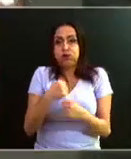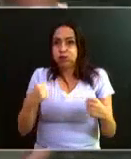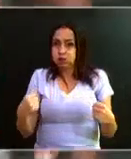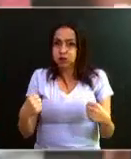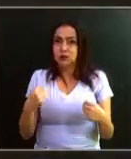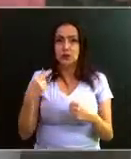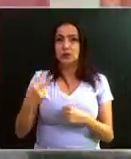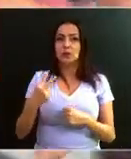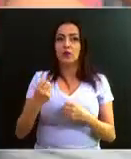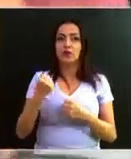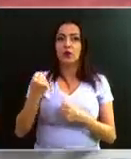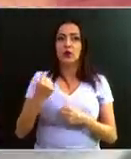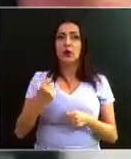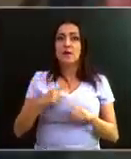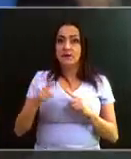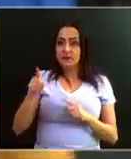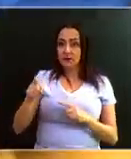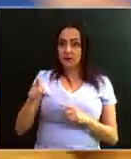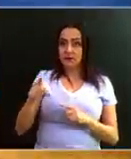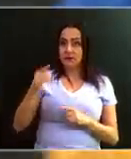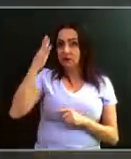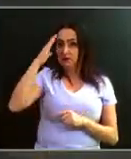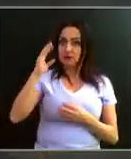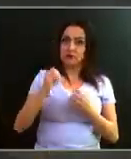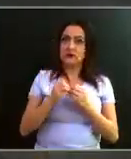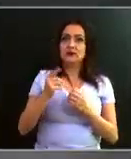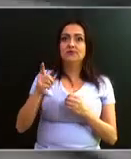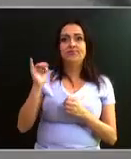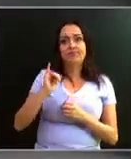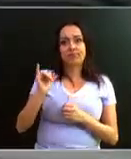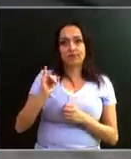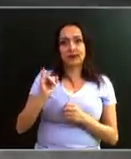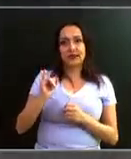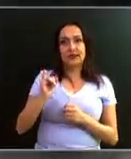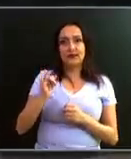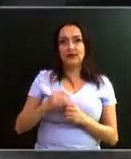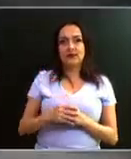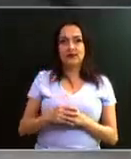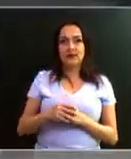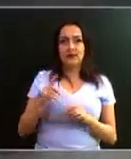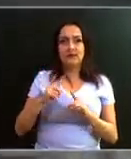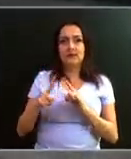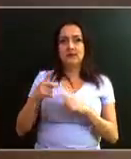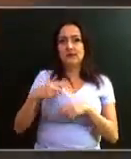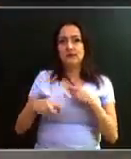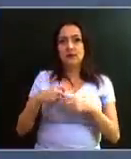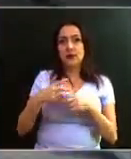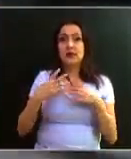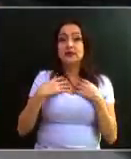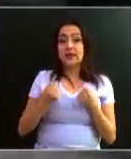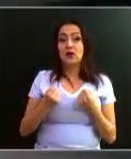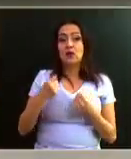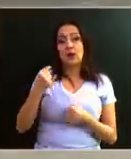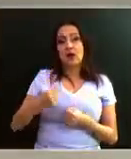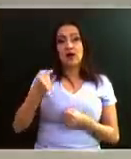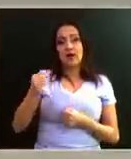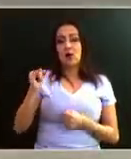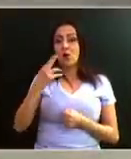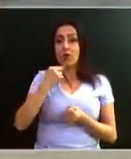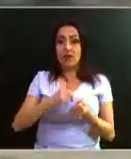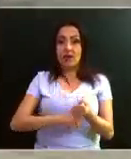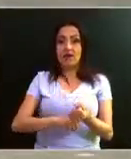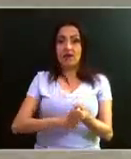obesidad. Estos alarmantes números a su vez desencadenan una serie de problemas de salud graves como